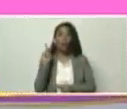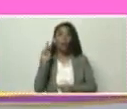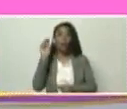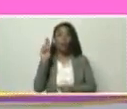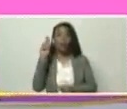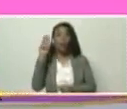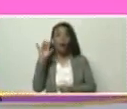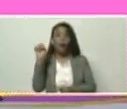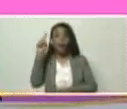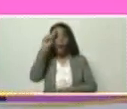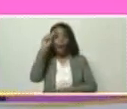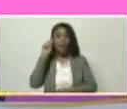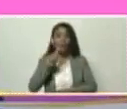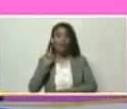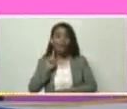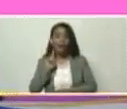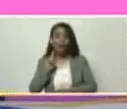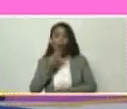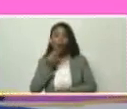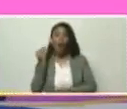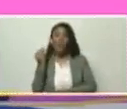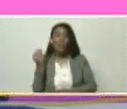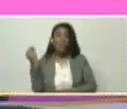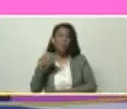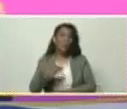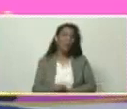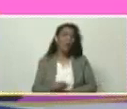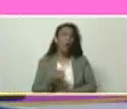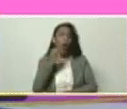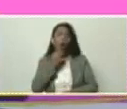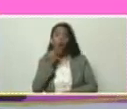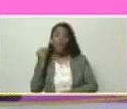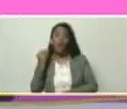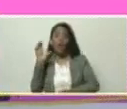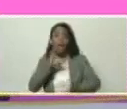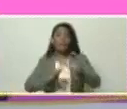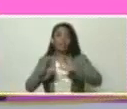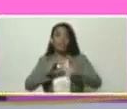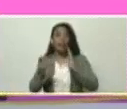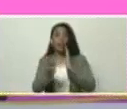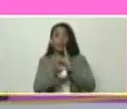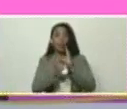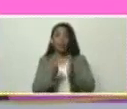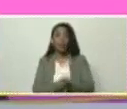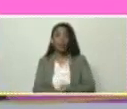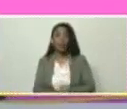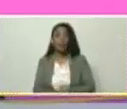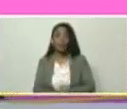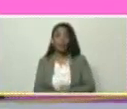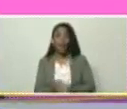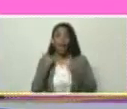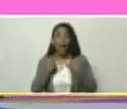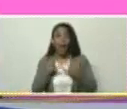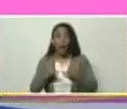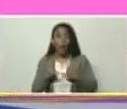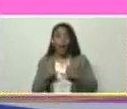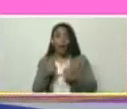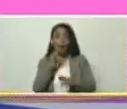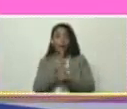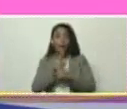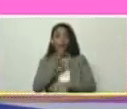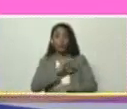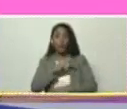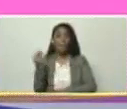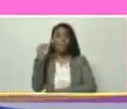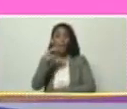Azerbaiyán, la juventud más joven en la ciencia y la tecnología. Ahora con las redes sociales se tiene